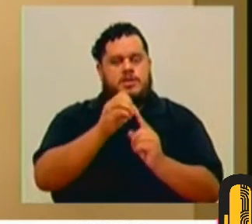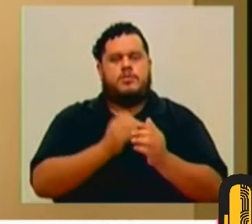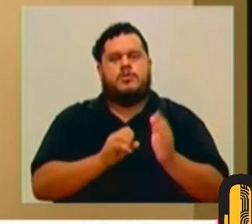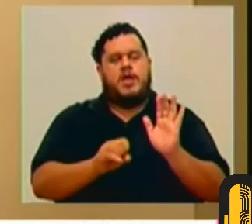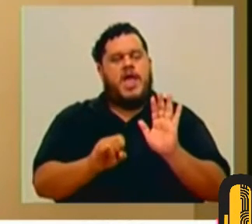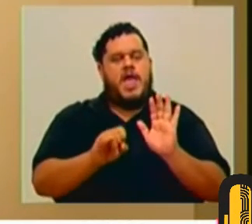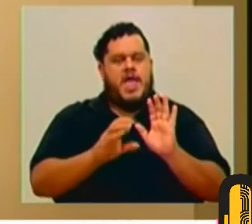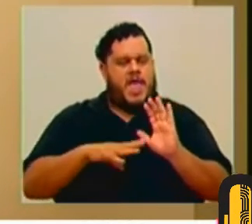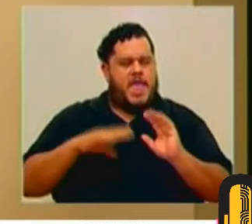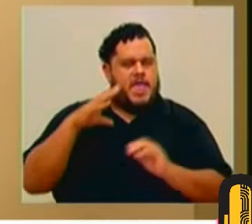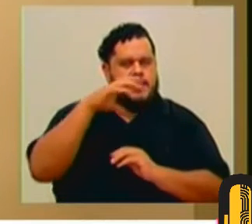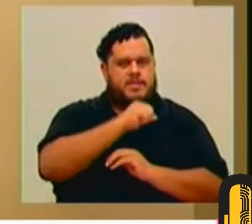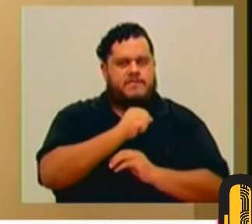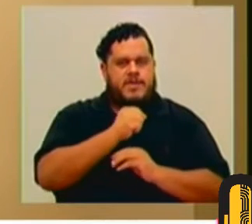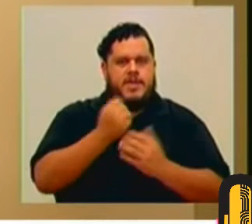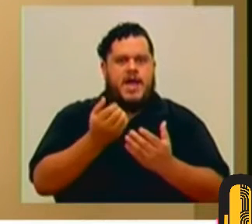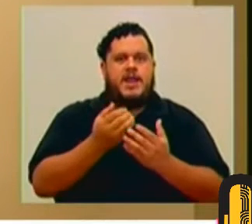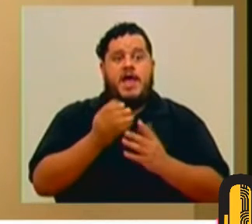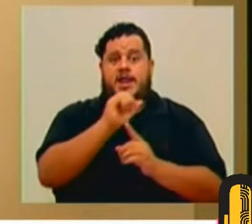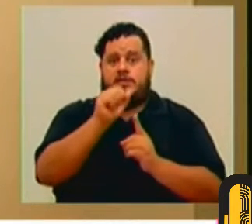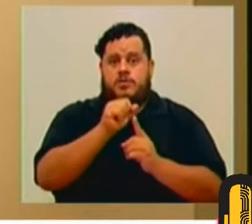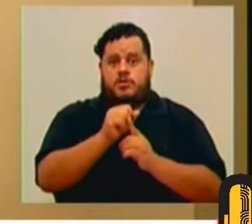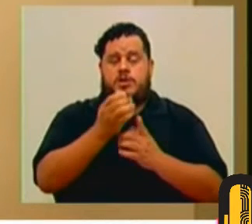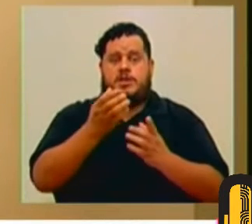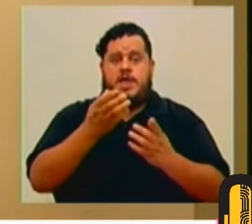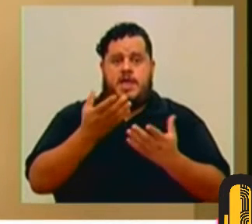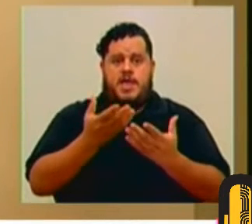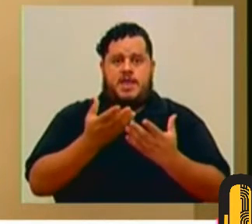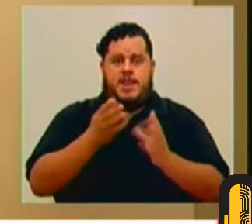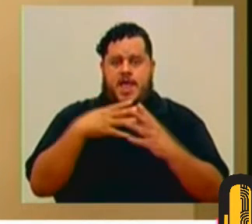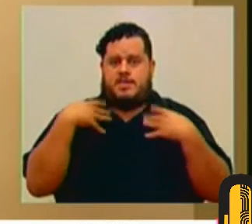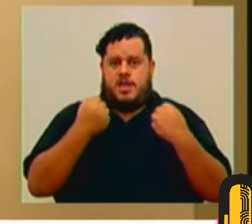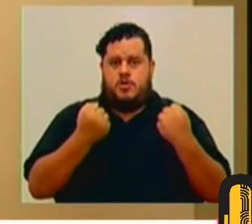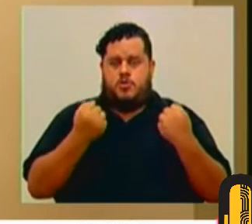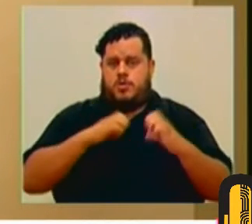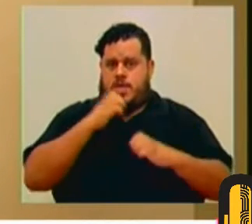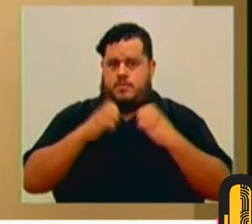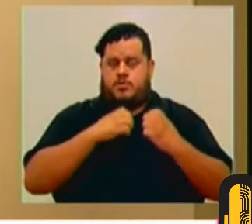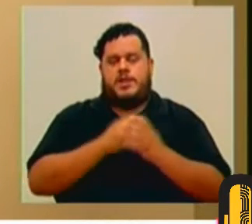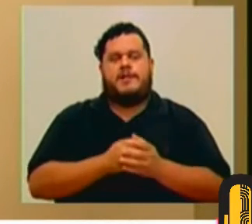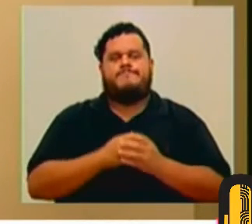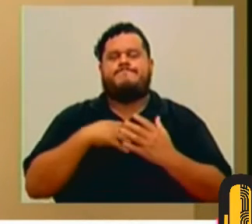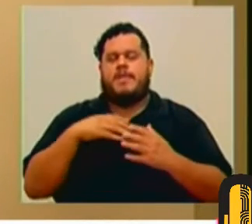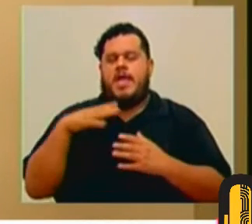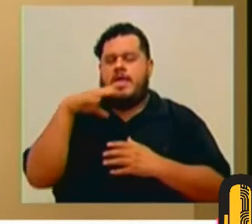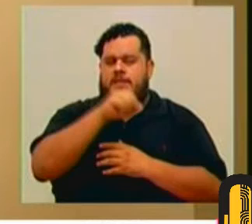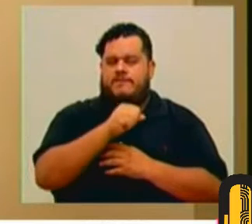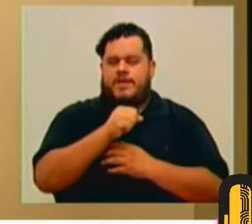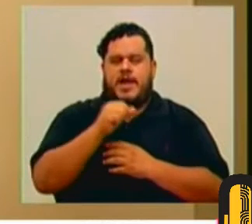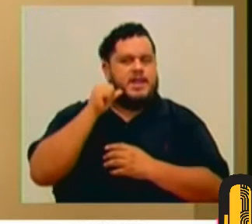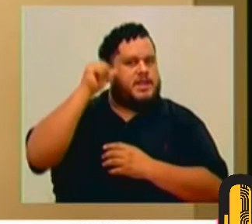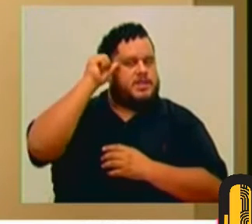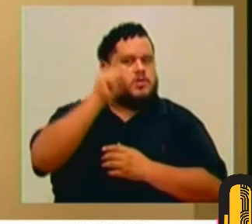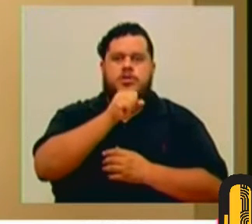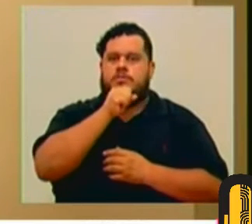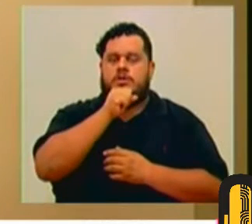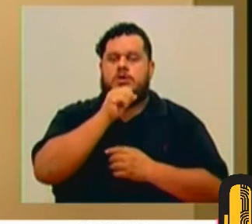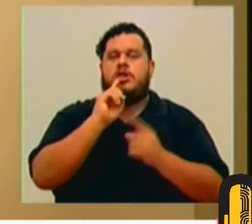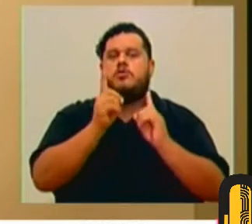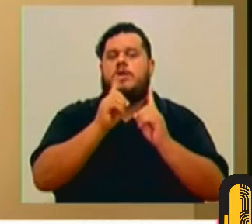identificar efectos en la salud socioemocional, identificar en las personas adultas mayores unas situaciones